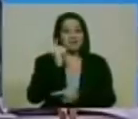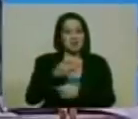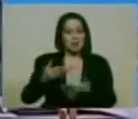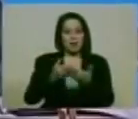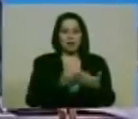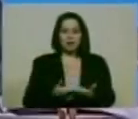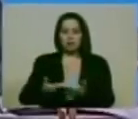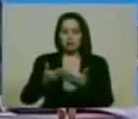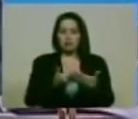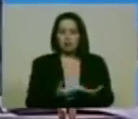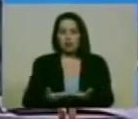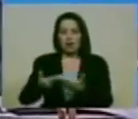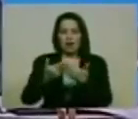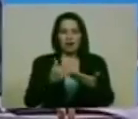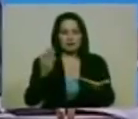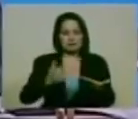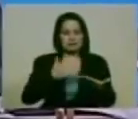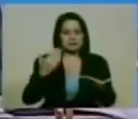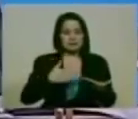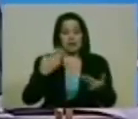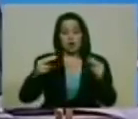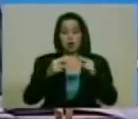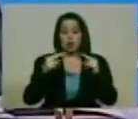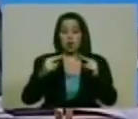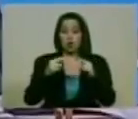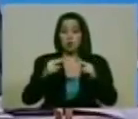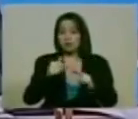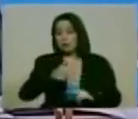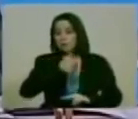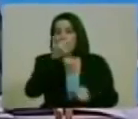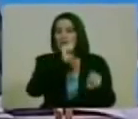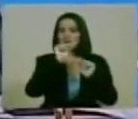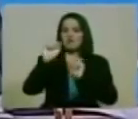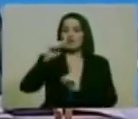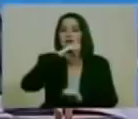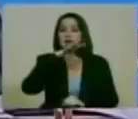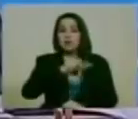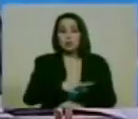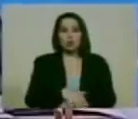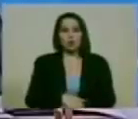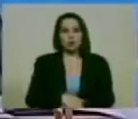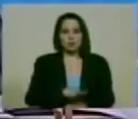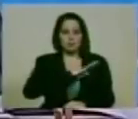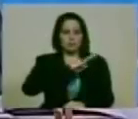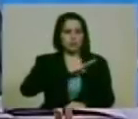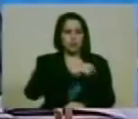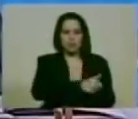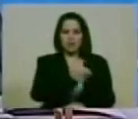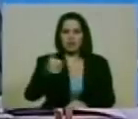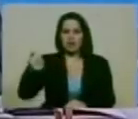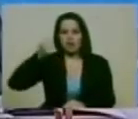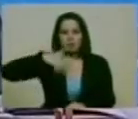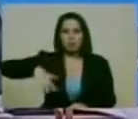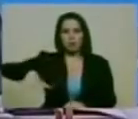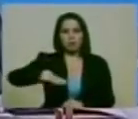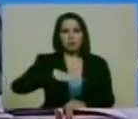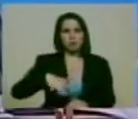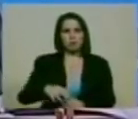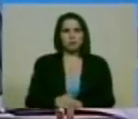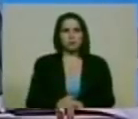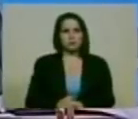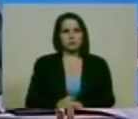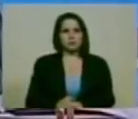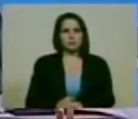conocer más y defender mejor la historia local, la historia de